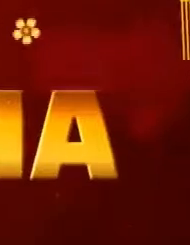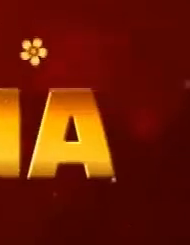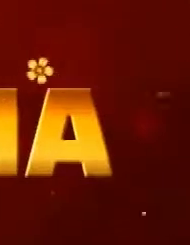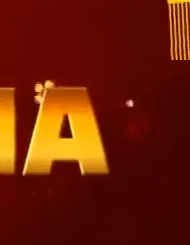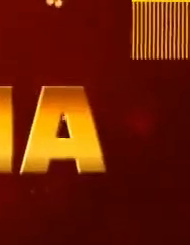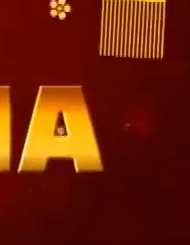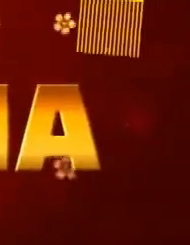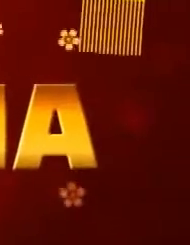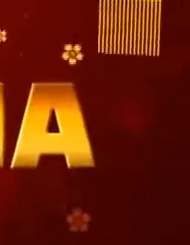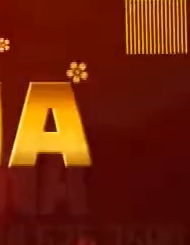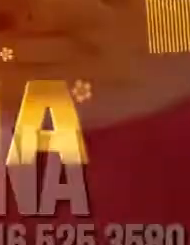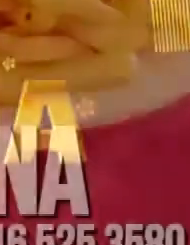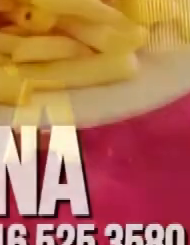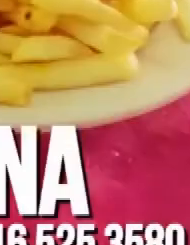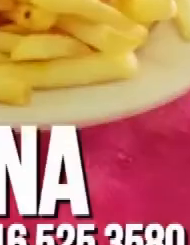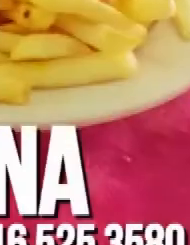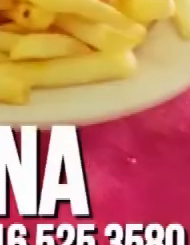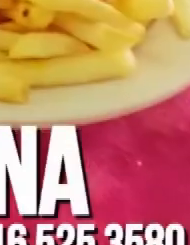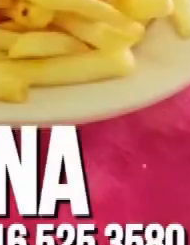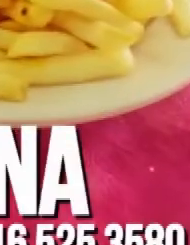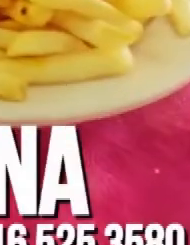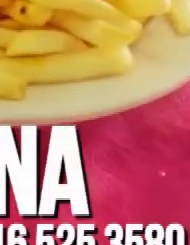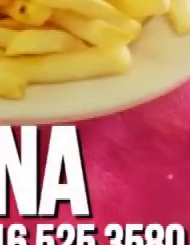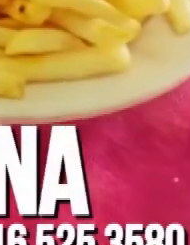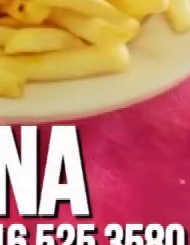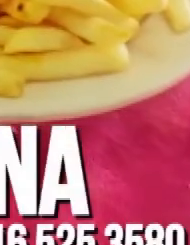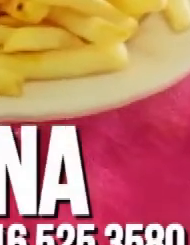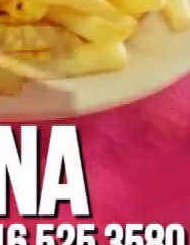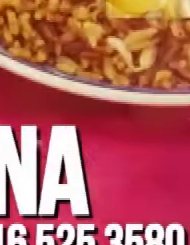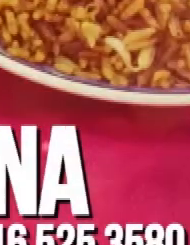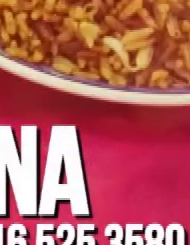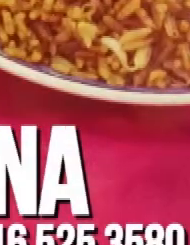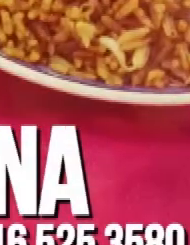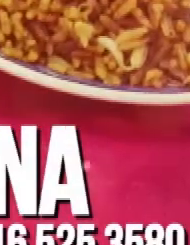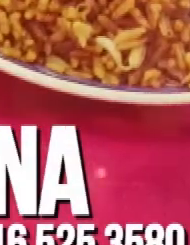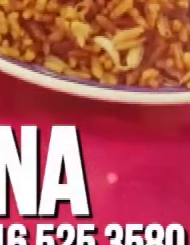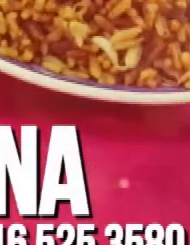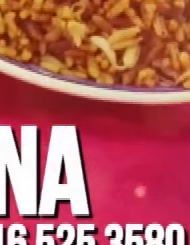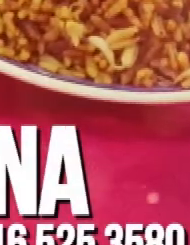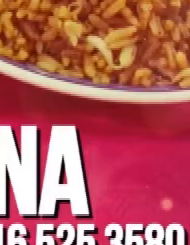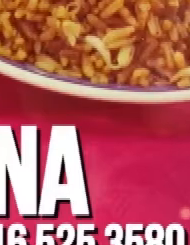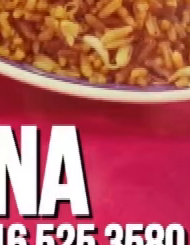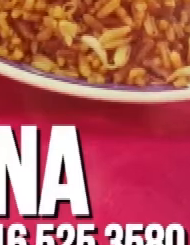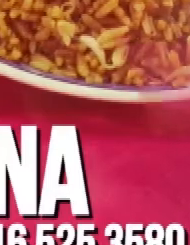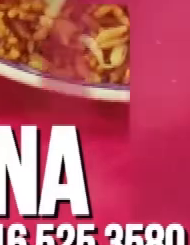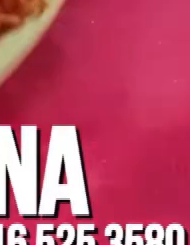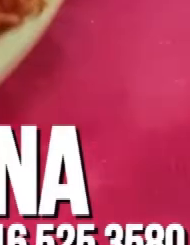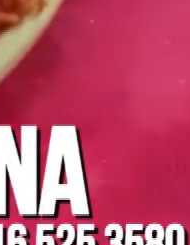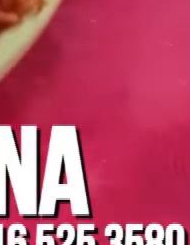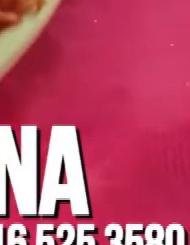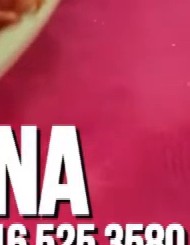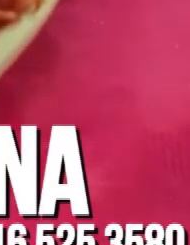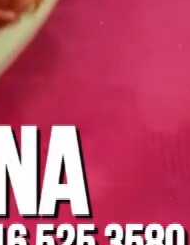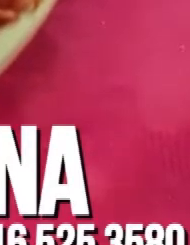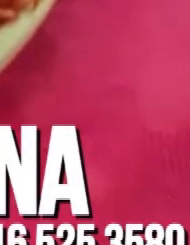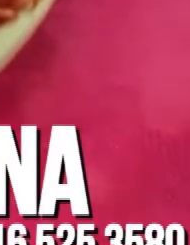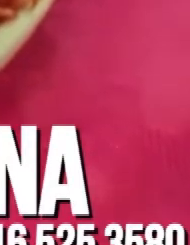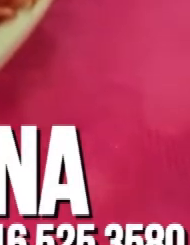Restaurante Muralla China. Disfrute de los más ricos y deliciosos platos de comida típica china. Servicio a domicilios al